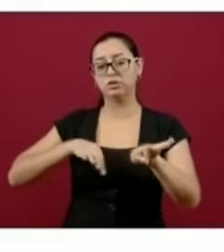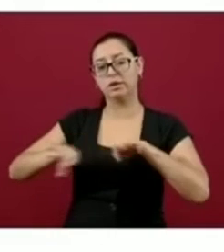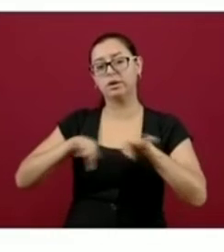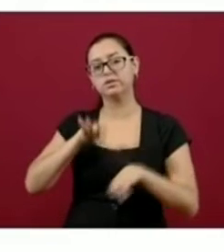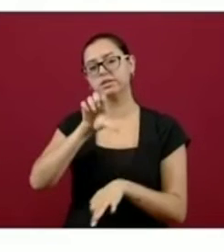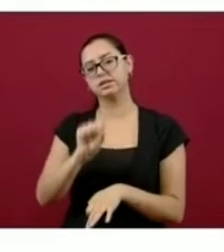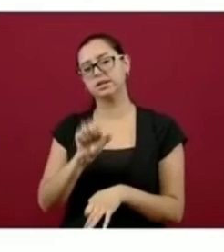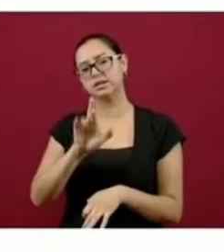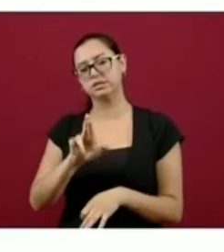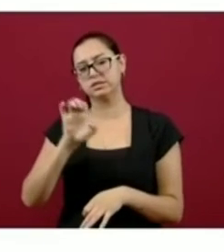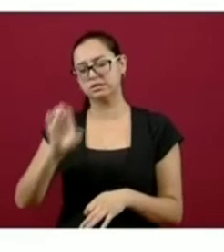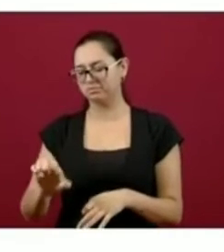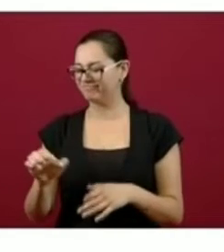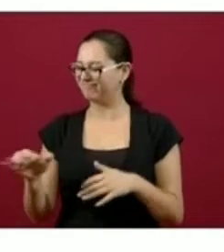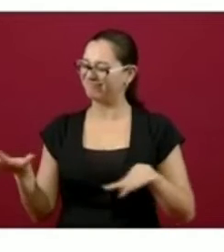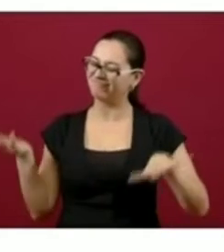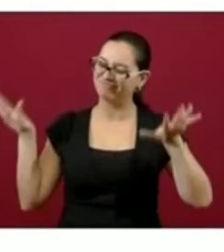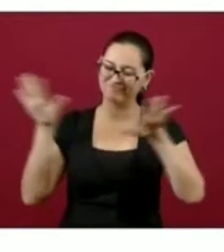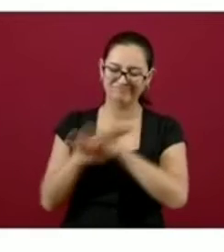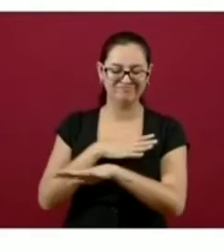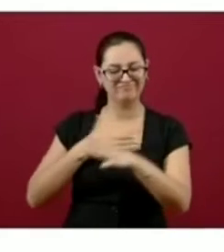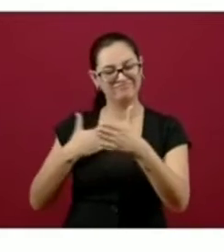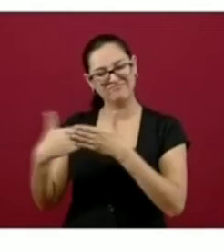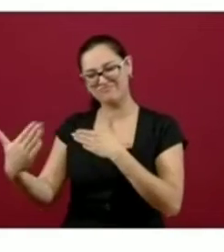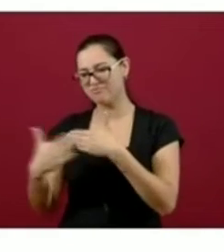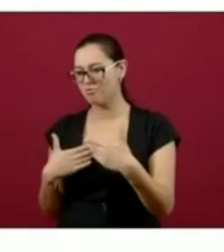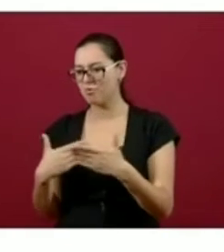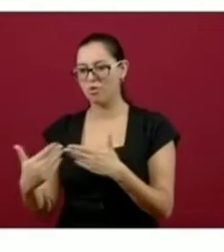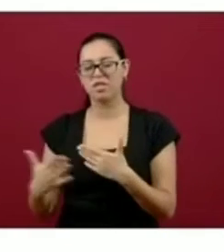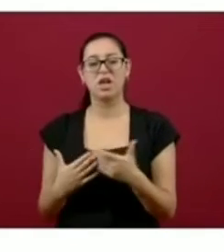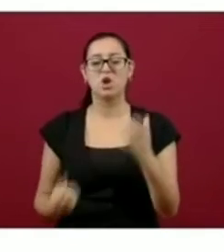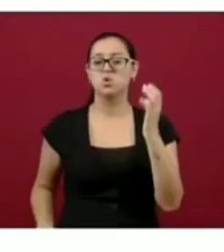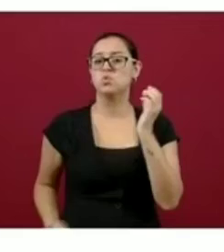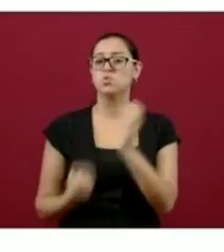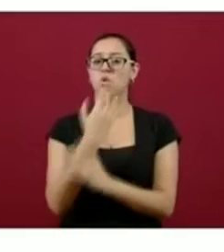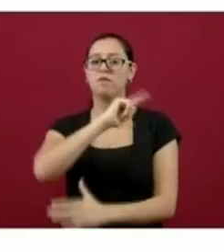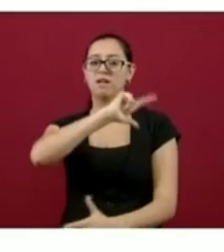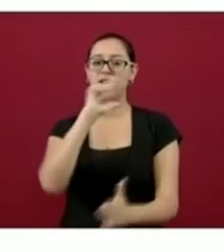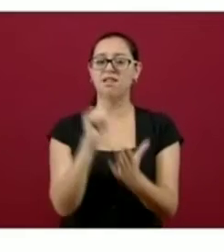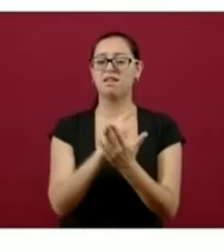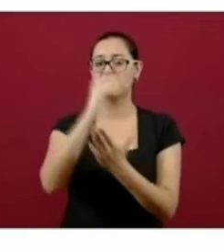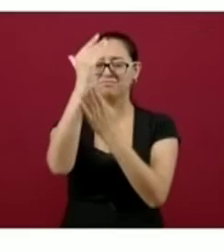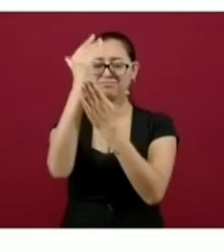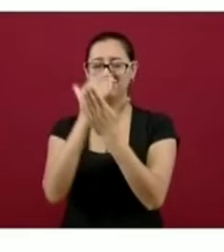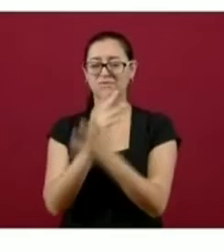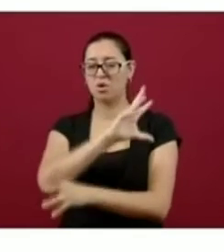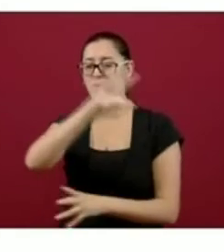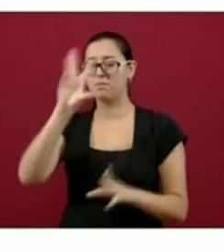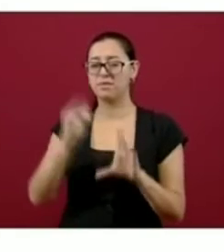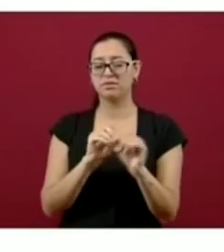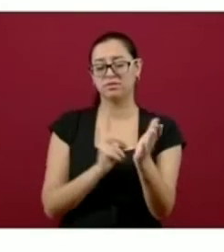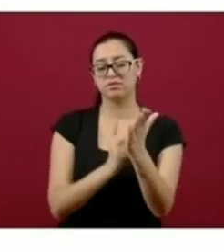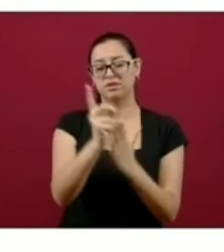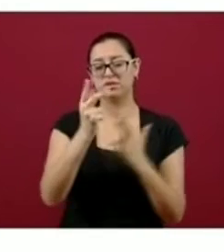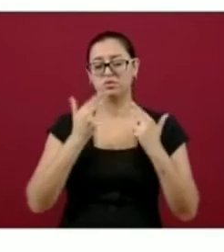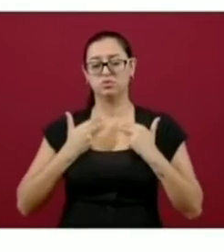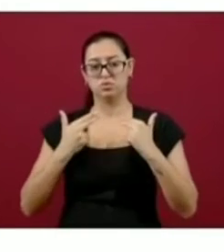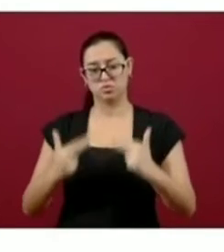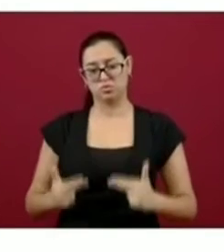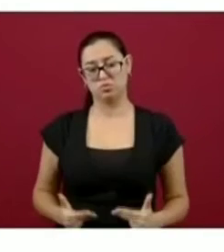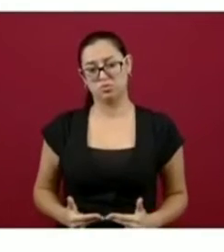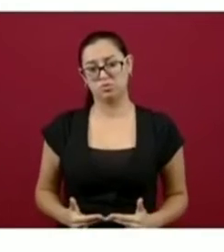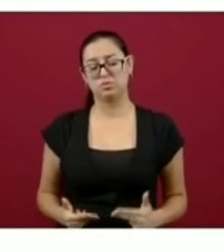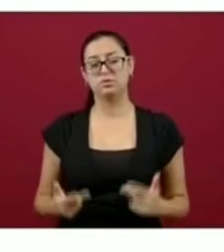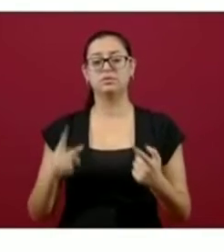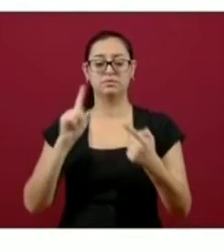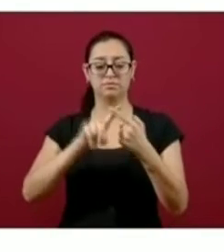para incluir todo el marco actual de derechos humanos de México. Subrayo la inclusión